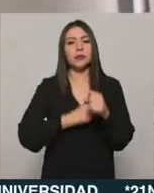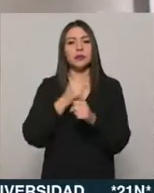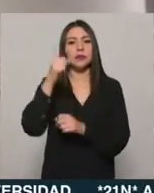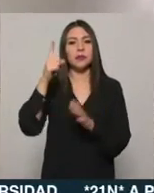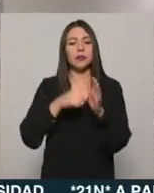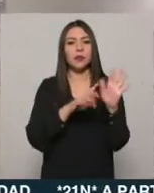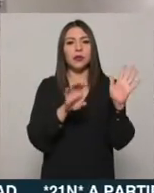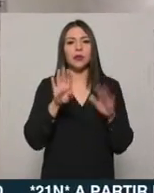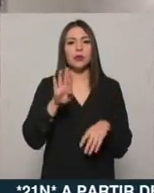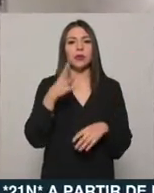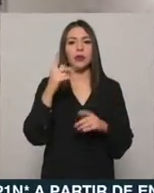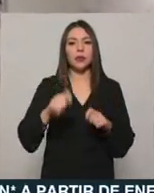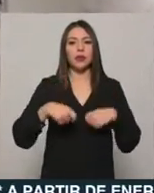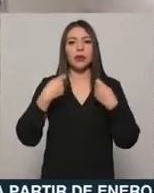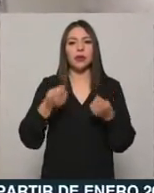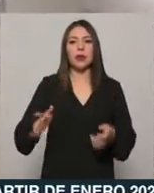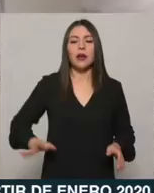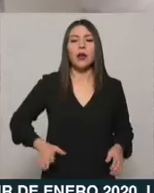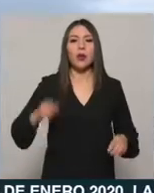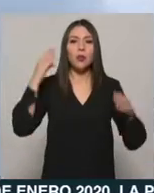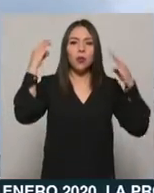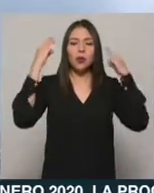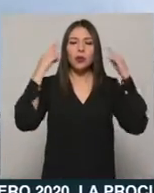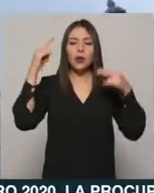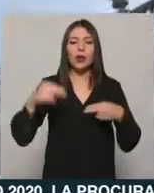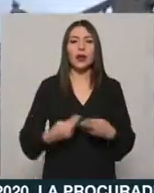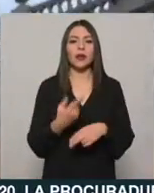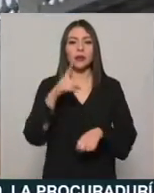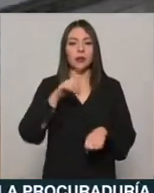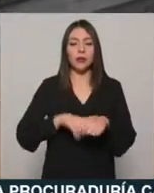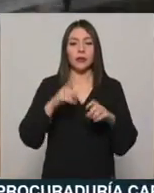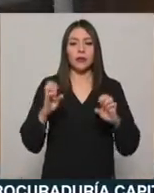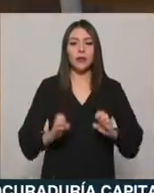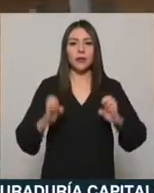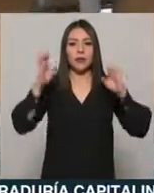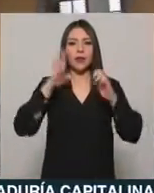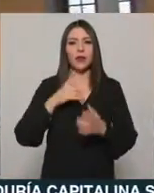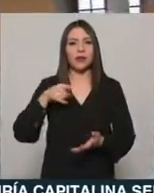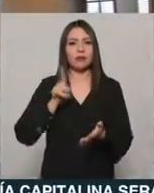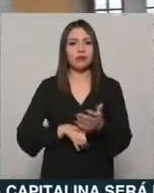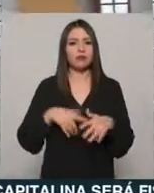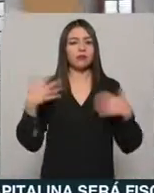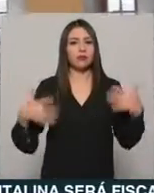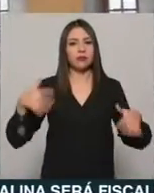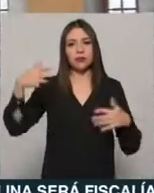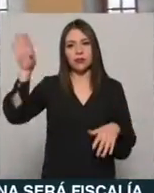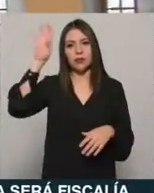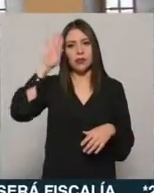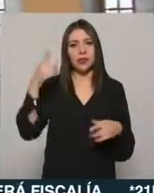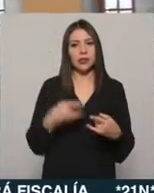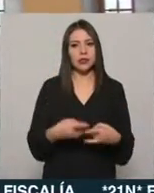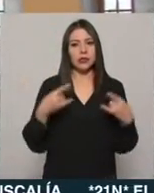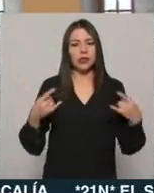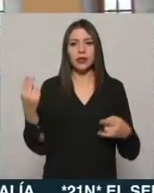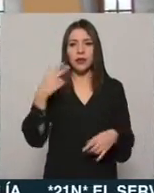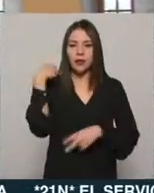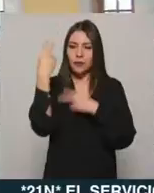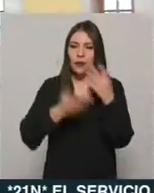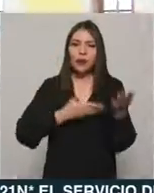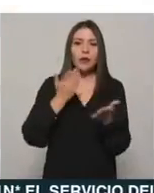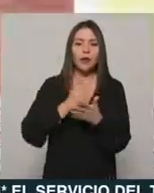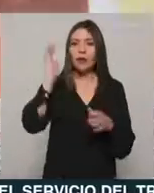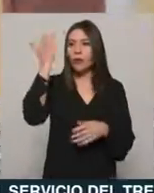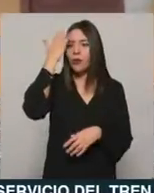la categoría de Museo Nacional. Este maravilloso edificio cuenta con una historia muy rica y bien vale darse una vuelta para conocerlo y